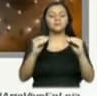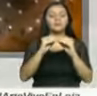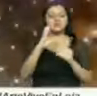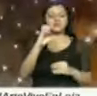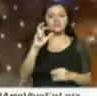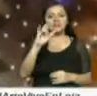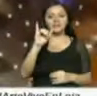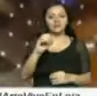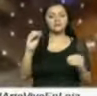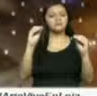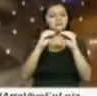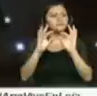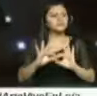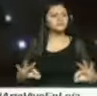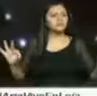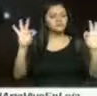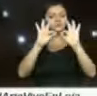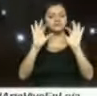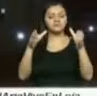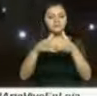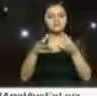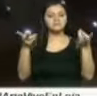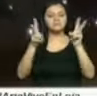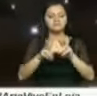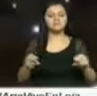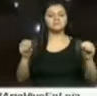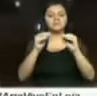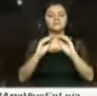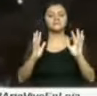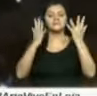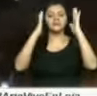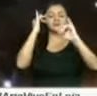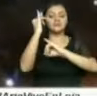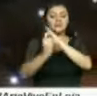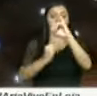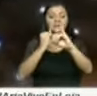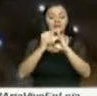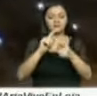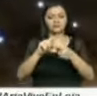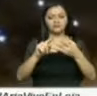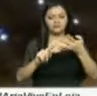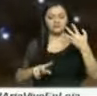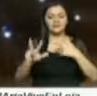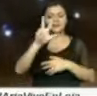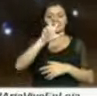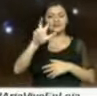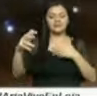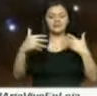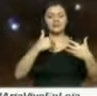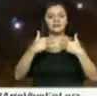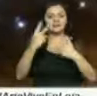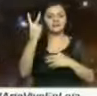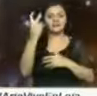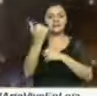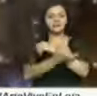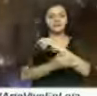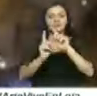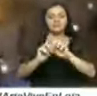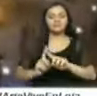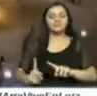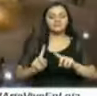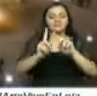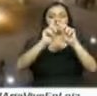por cierto, también lo que es este festival internacional que reúne a más de 300 artistas de 12 países y que